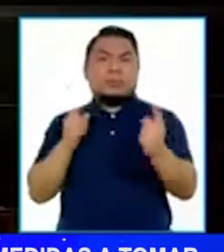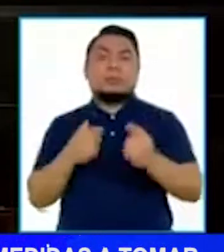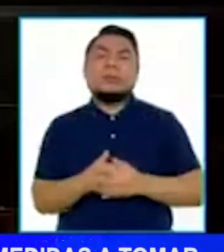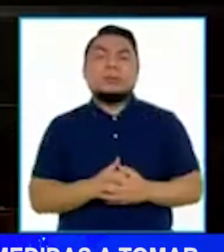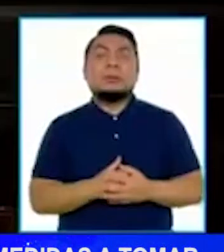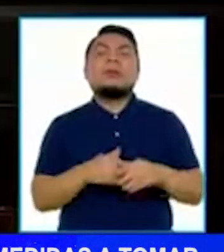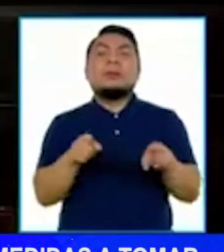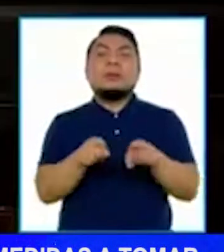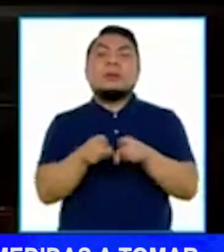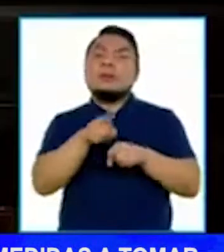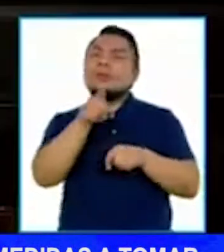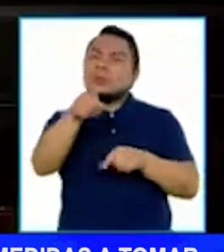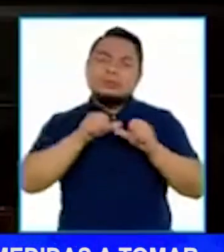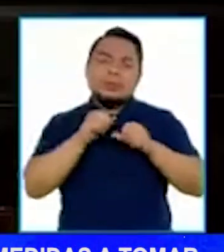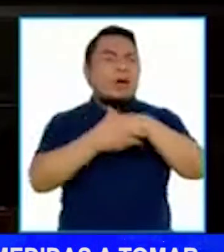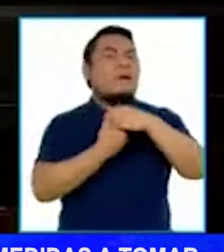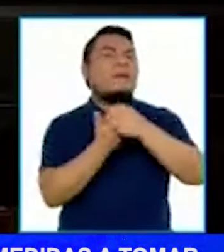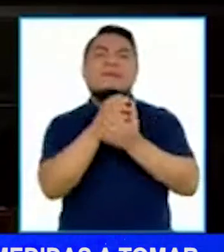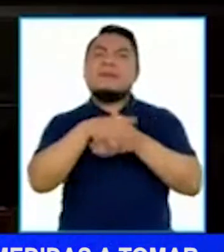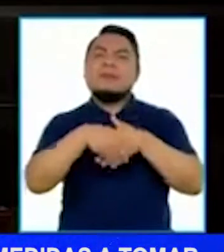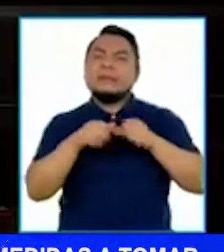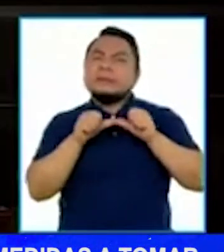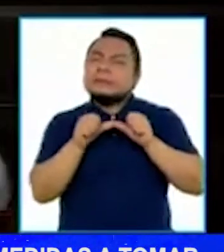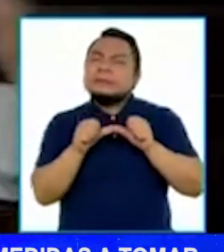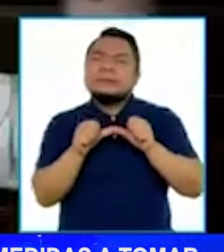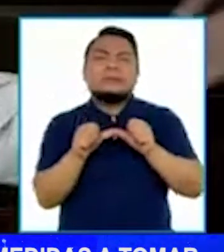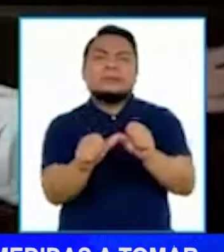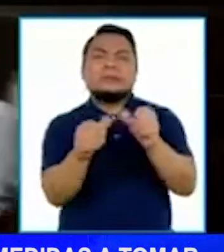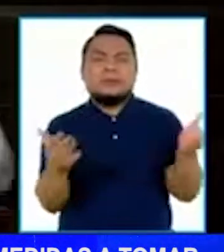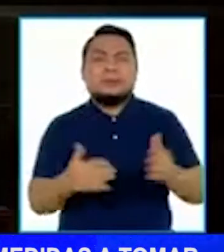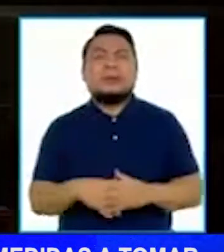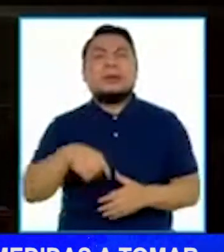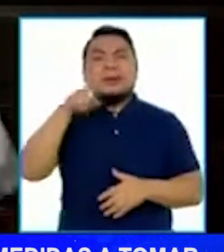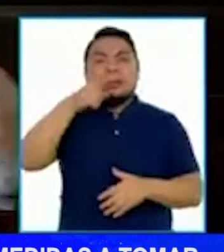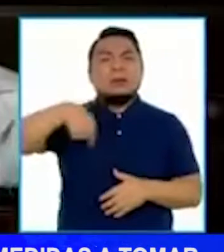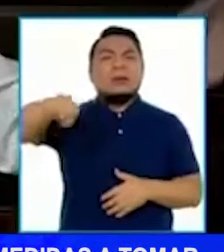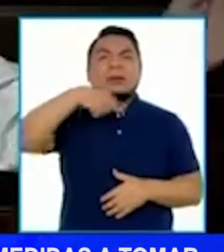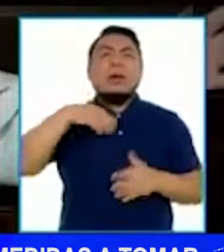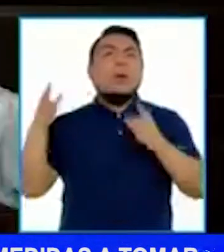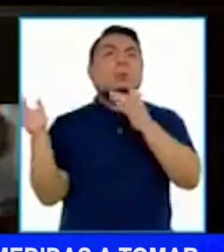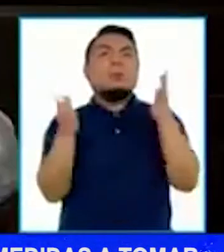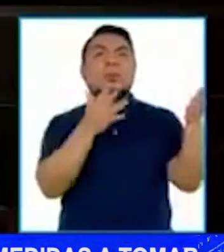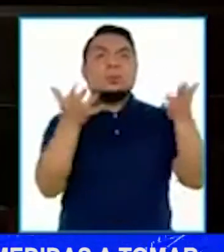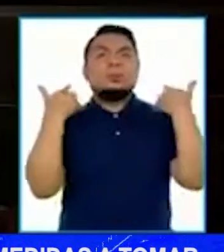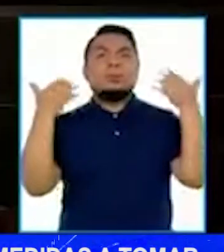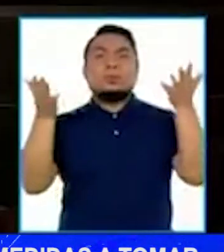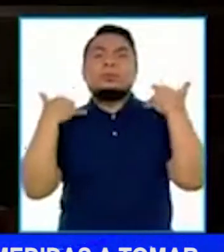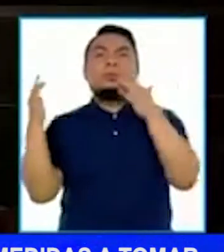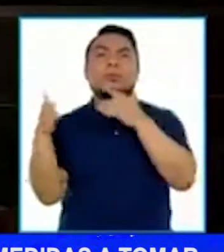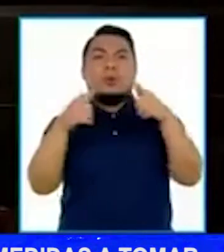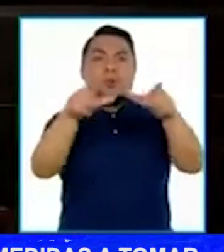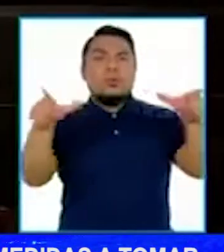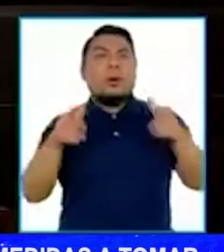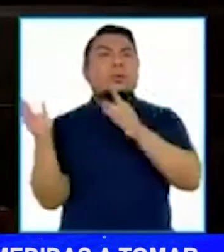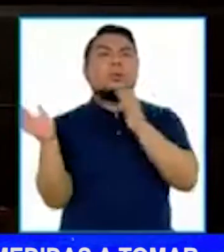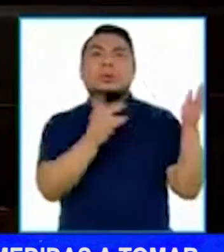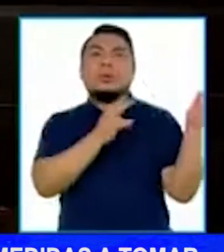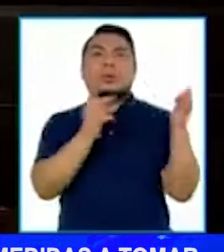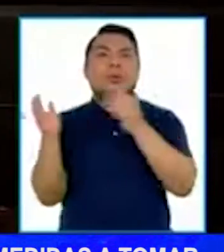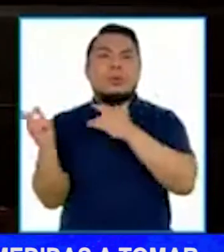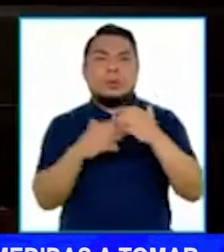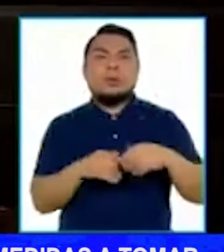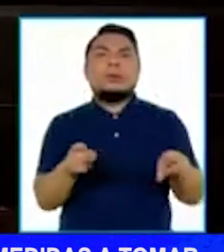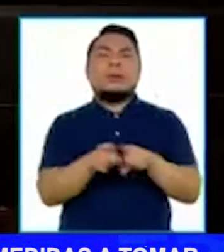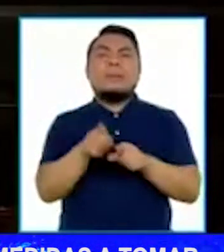con nosotros, lavémonos las manos frecuentemente, mantengamos la ventilación de las áreas donde estamos